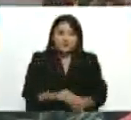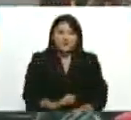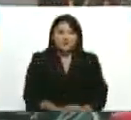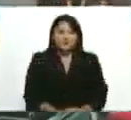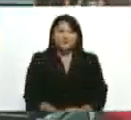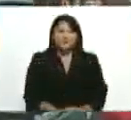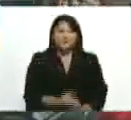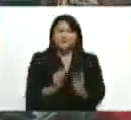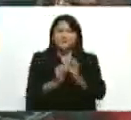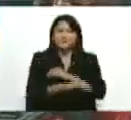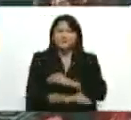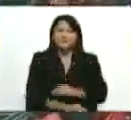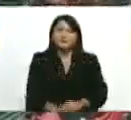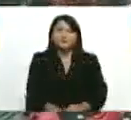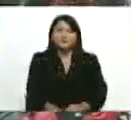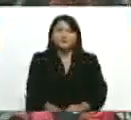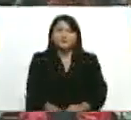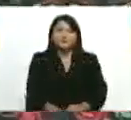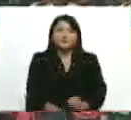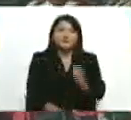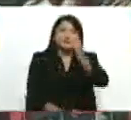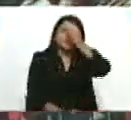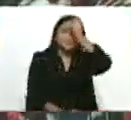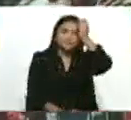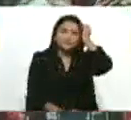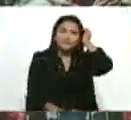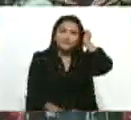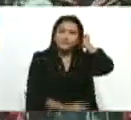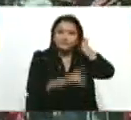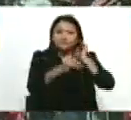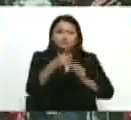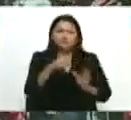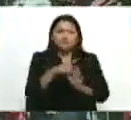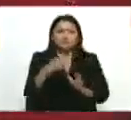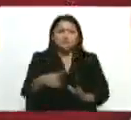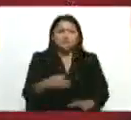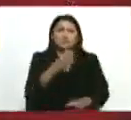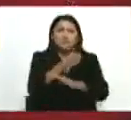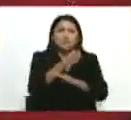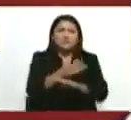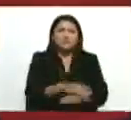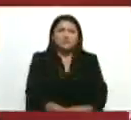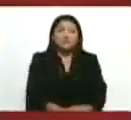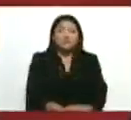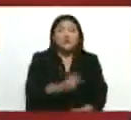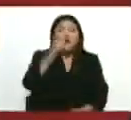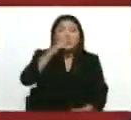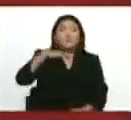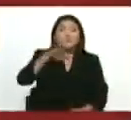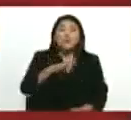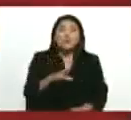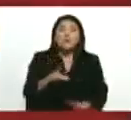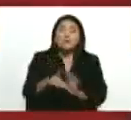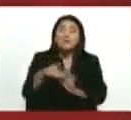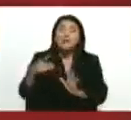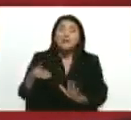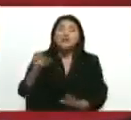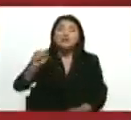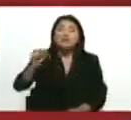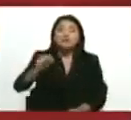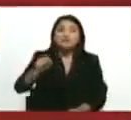Ellos tienen derecho a ir a cualquier lugar, pero nuestro pueblo tiene derecho a preguntarle, ¿qué haces tú